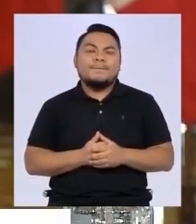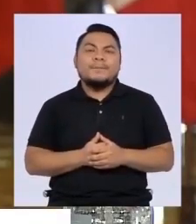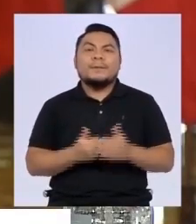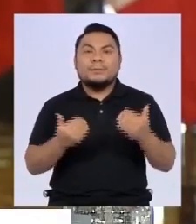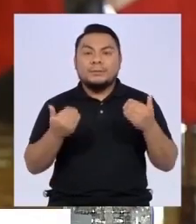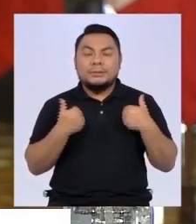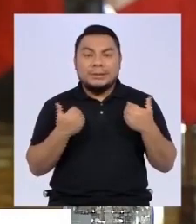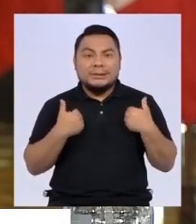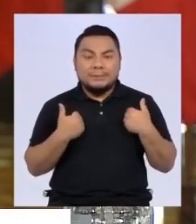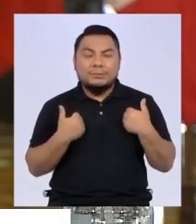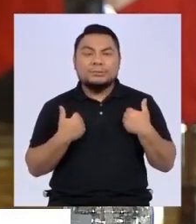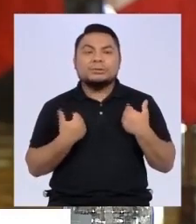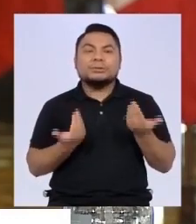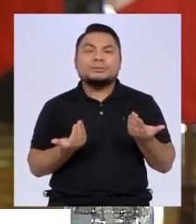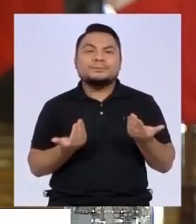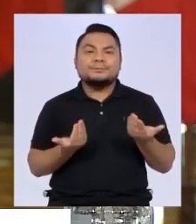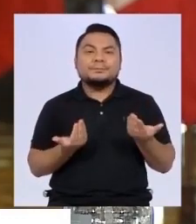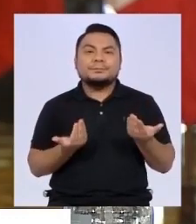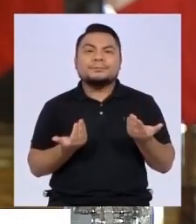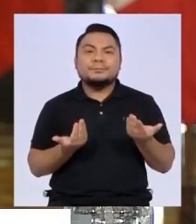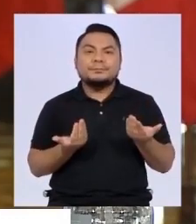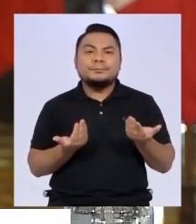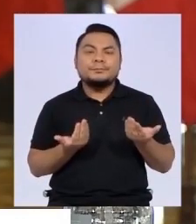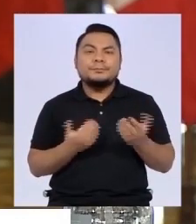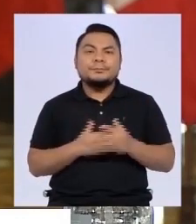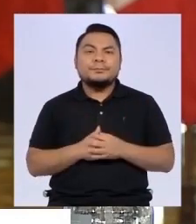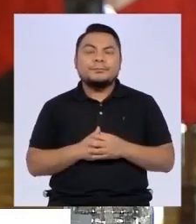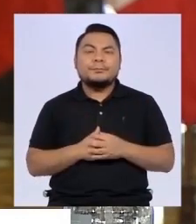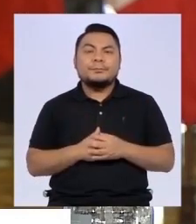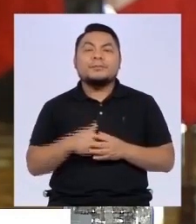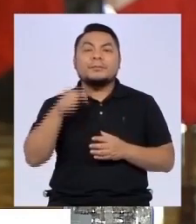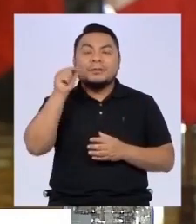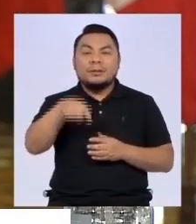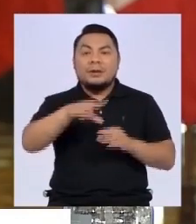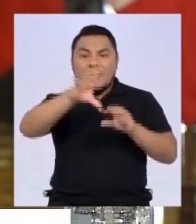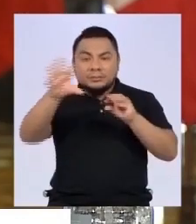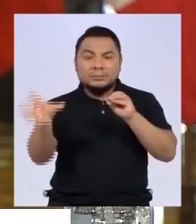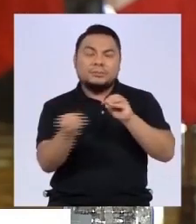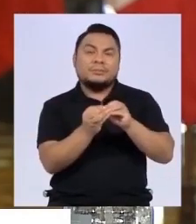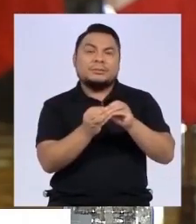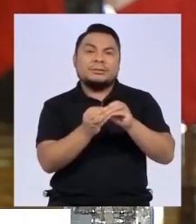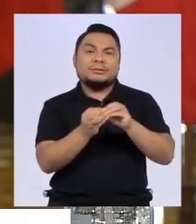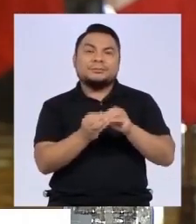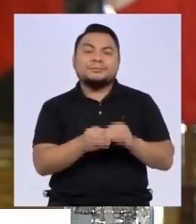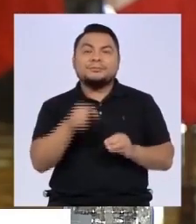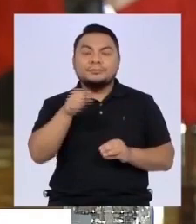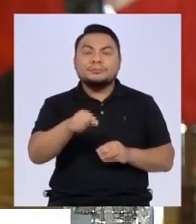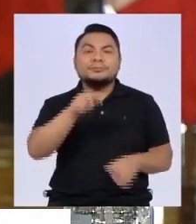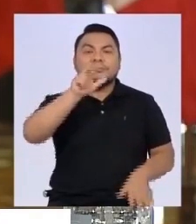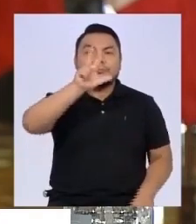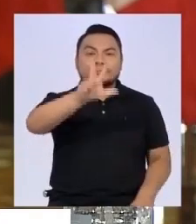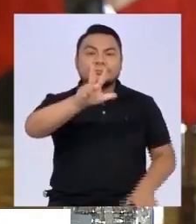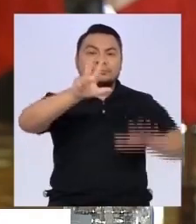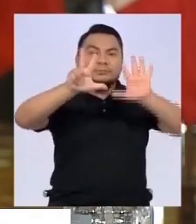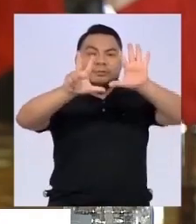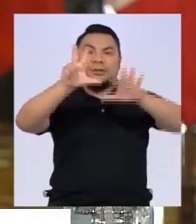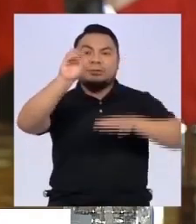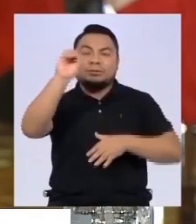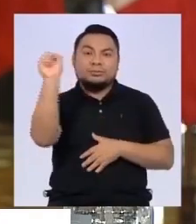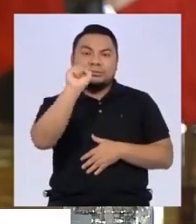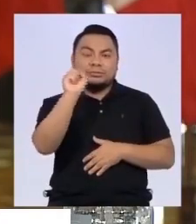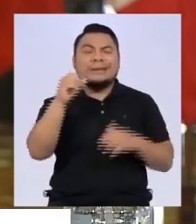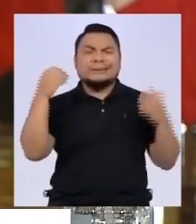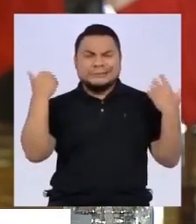al respecto que vamos adicionalmente de los 380 soles que ya